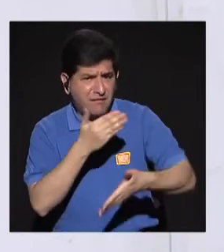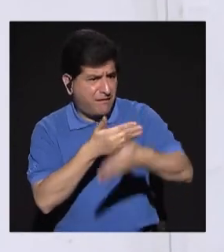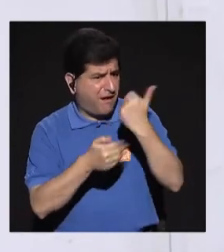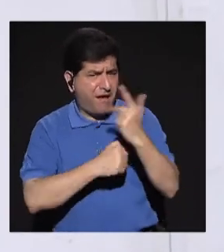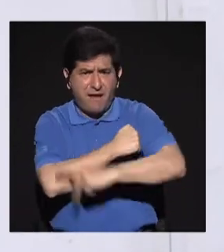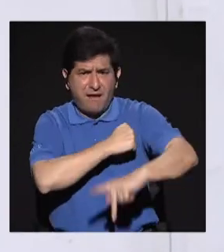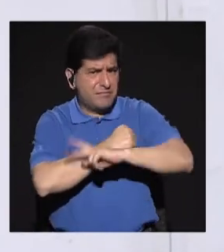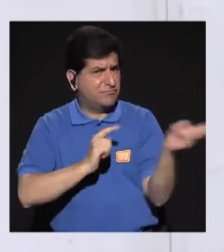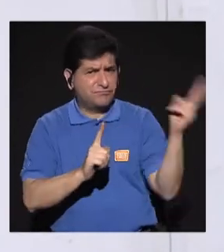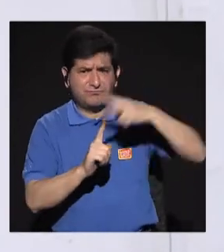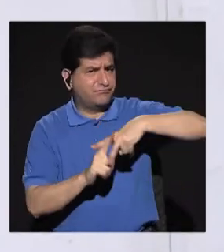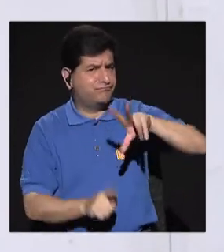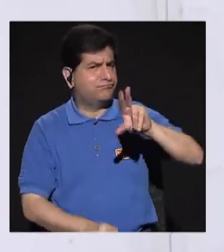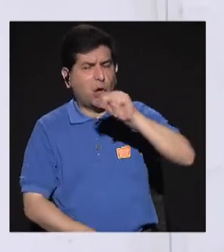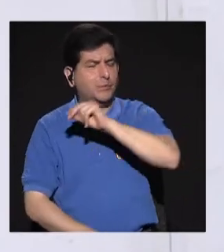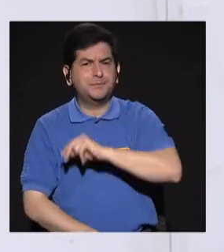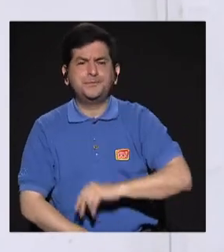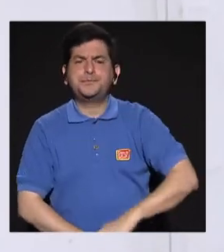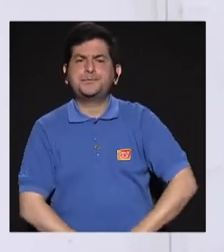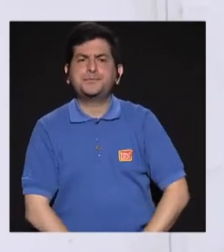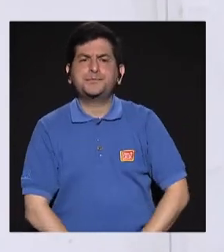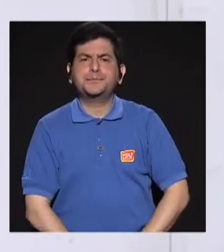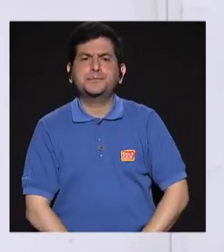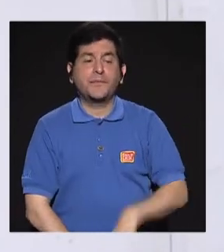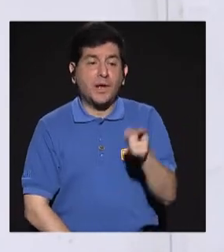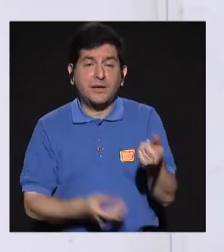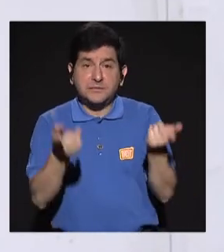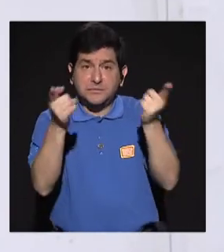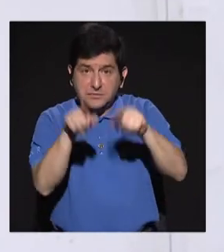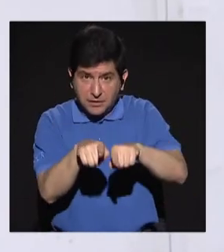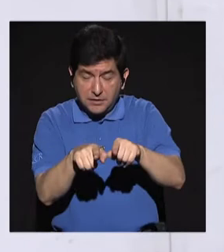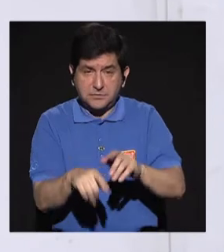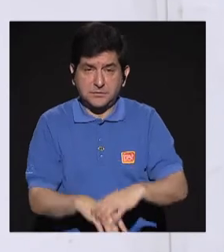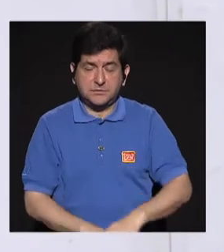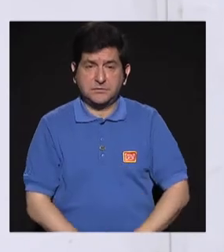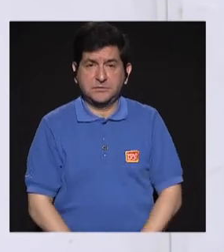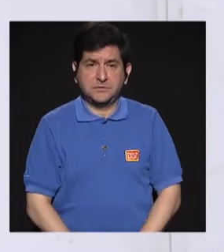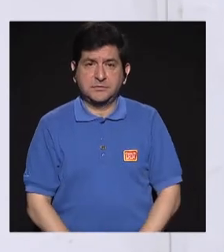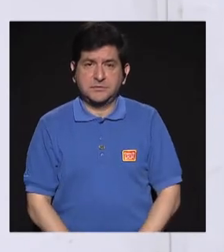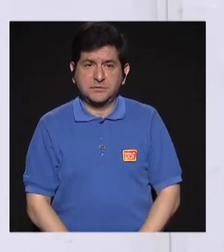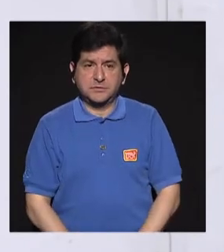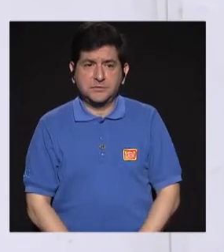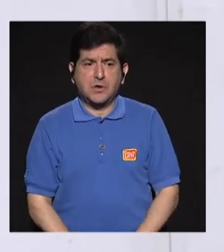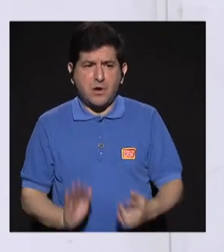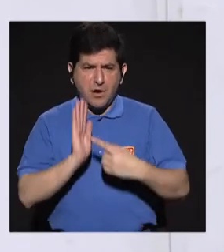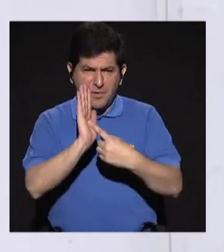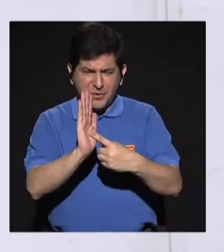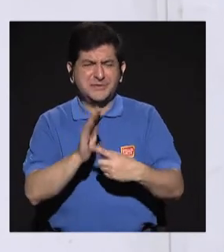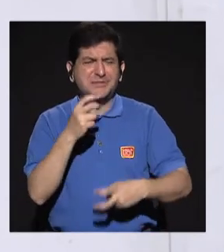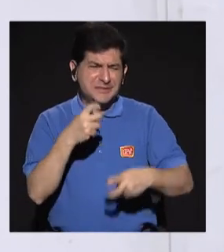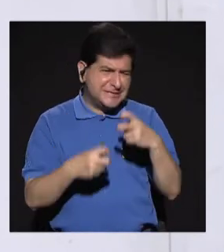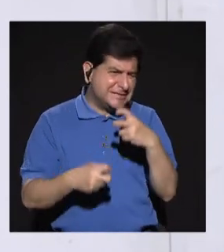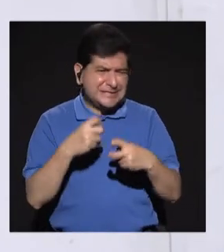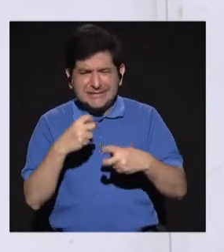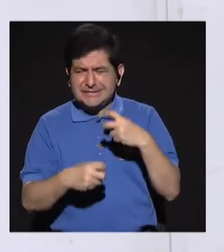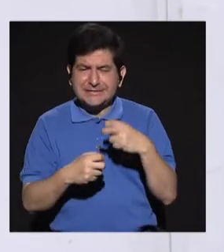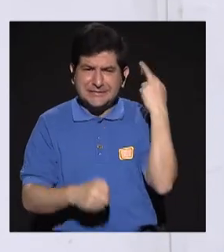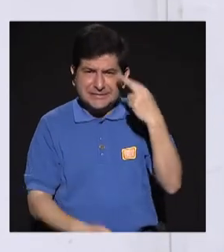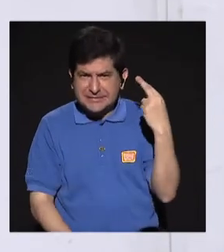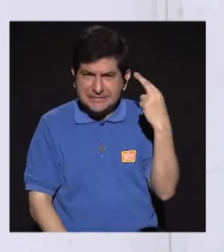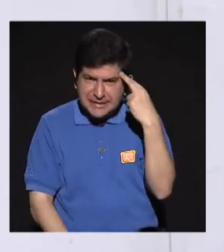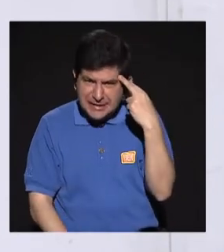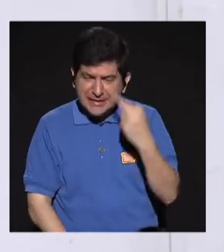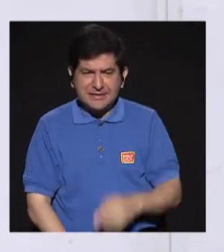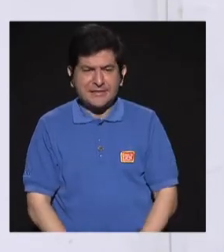es una técnica que no se ha aplicado en el país en este caso bueno aunque presentó bastantes dificultades